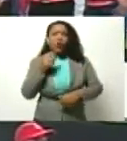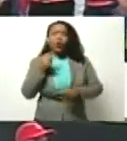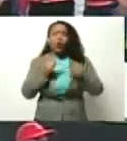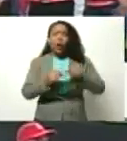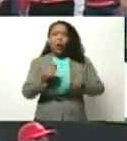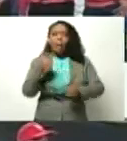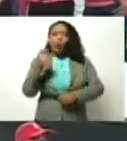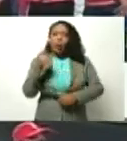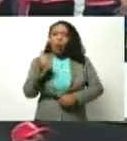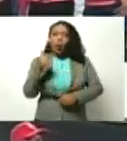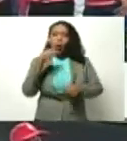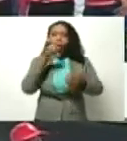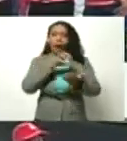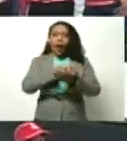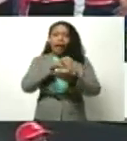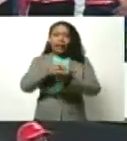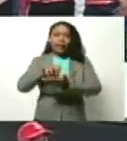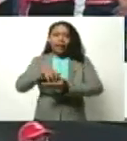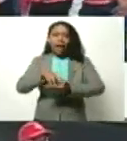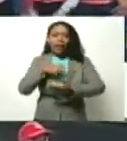pocos estados por recorrer